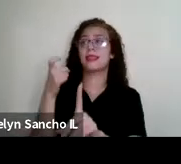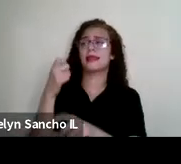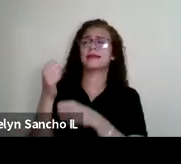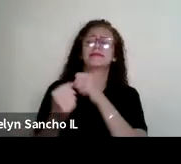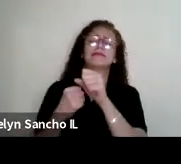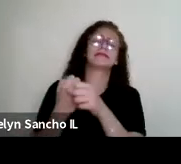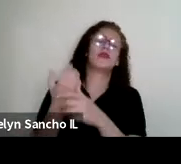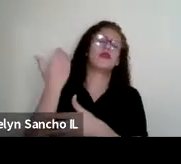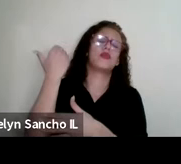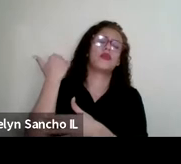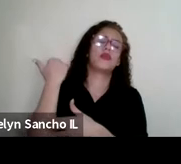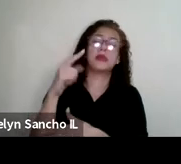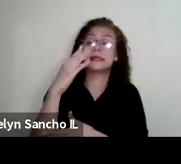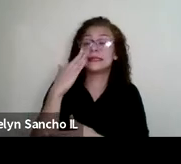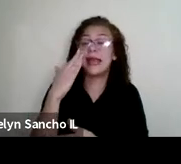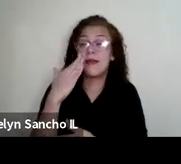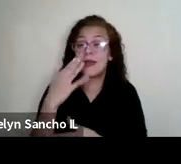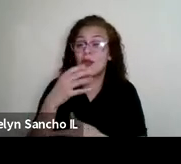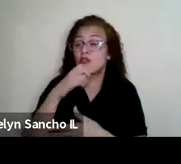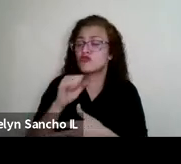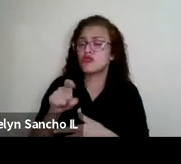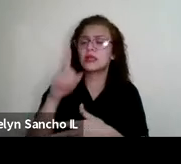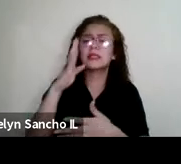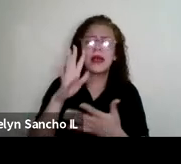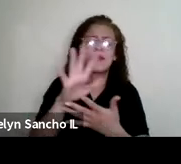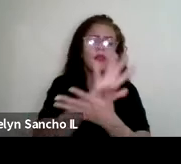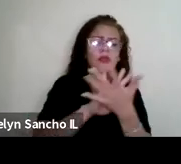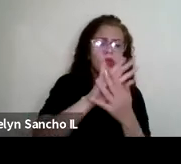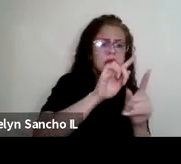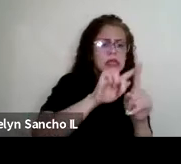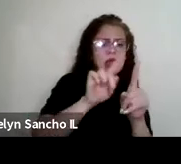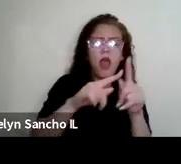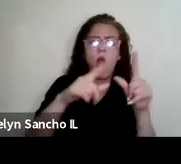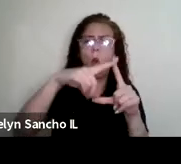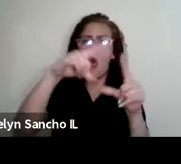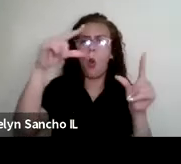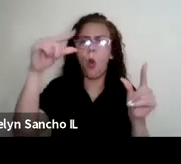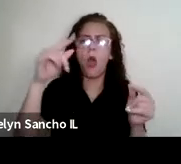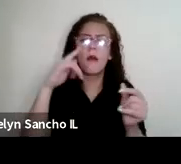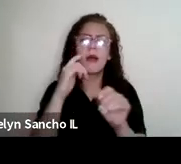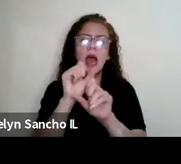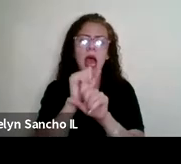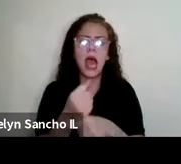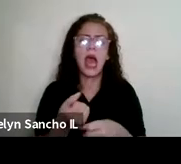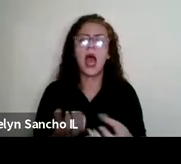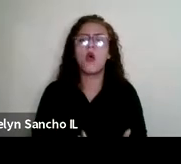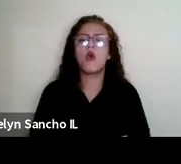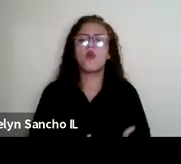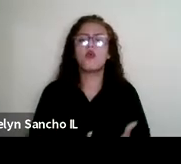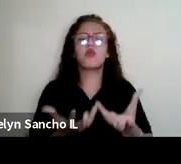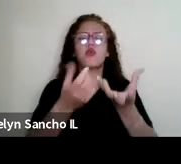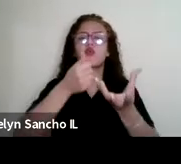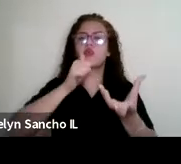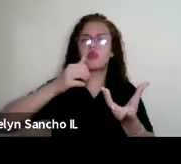con saber milenario, saben combinar determinadas hojas para hacer baños de vapor a las